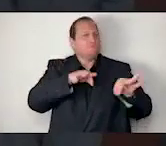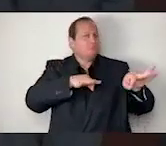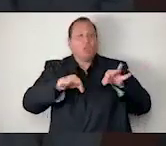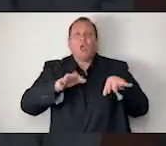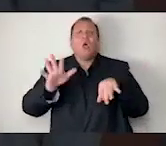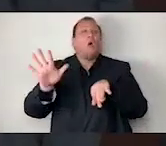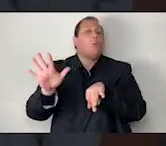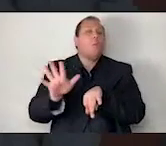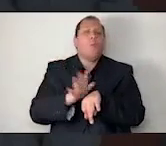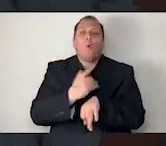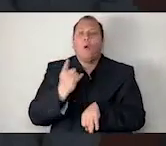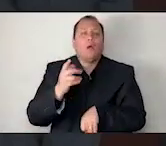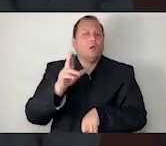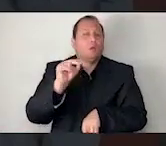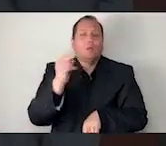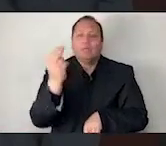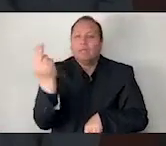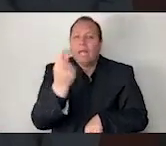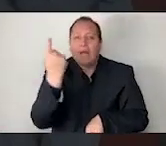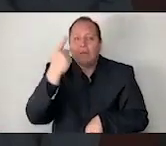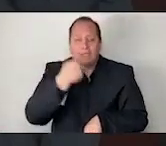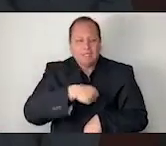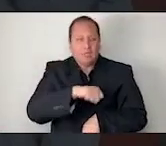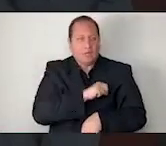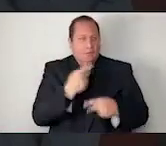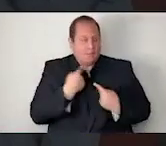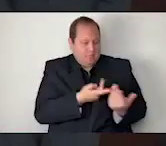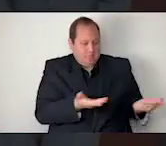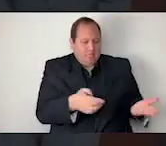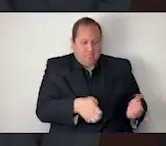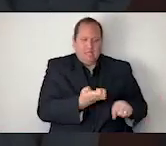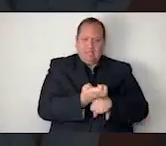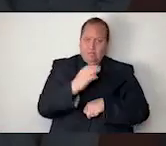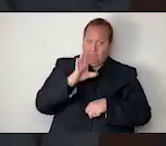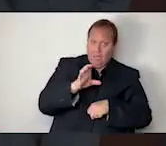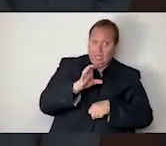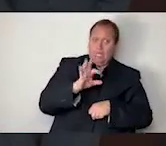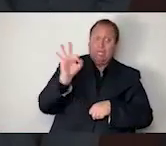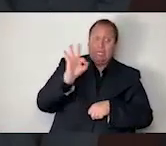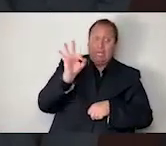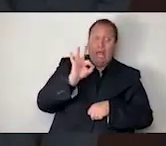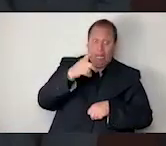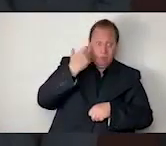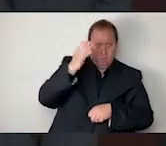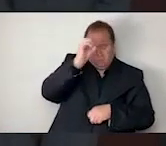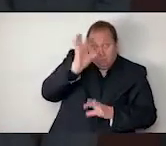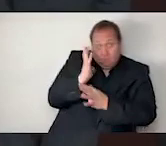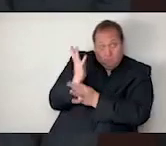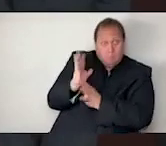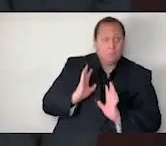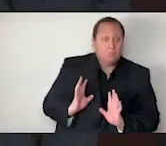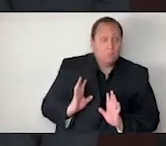esenciales para la salud de los bajacalifornianos y si lo quieren determinar así entonces